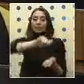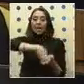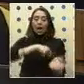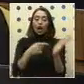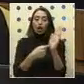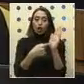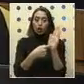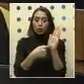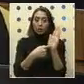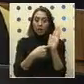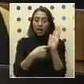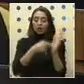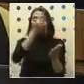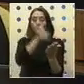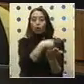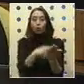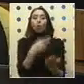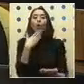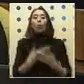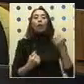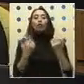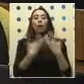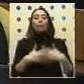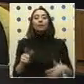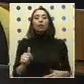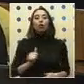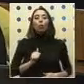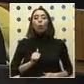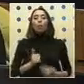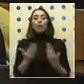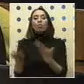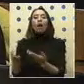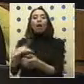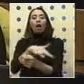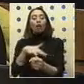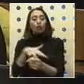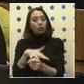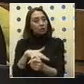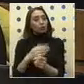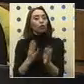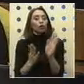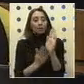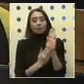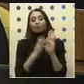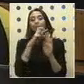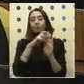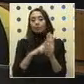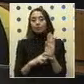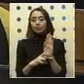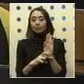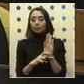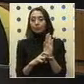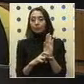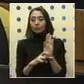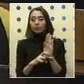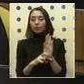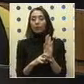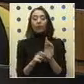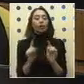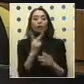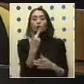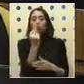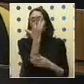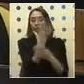contrato de que la empresa que no cumpla con estas condiciones. Si bien es cierto, tengo un proyecto que no termina aquí